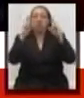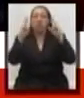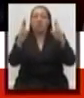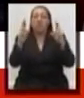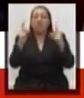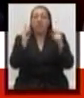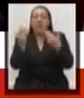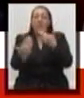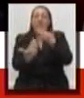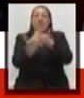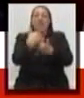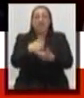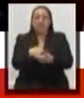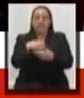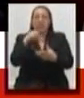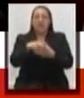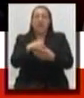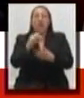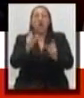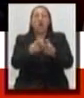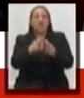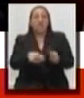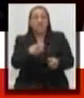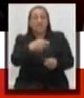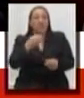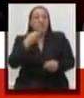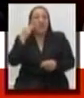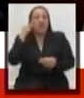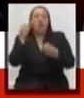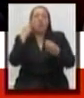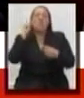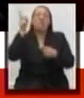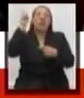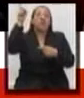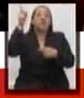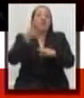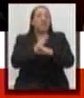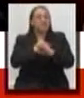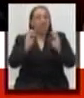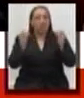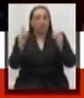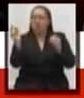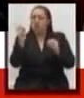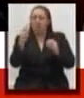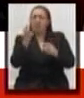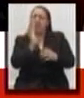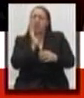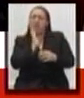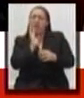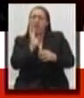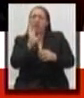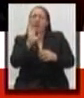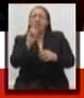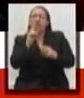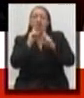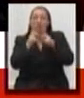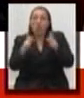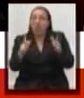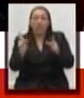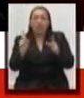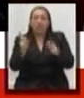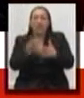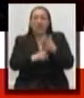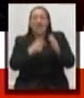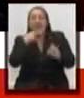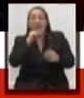de reingreso de Marta Hildebrand como maestra de la juventud. No para que nos hable de fonética, sino de lo